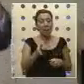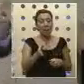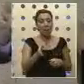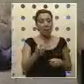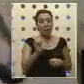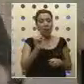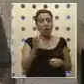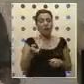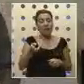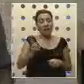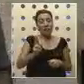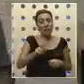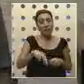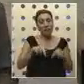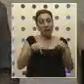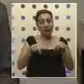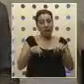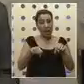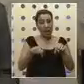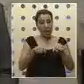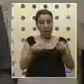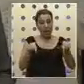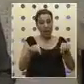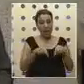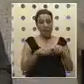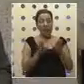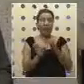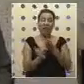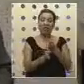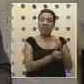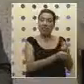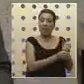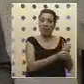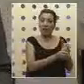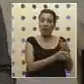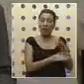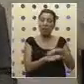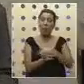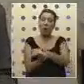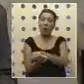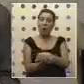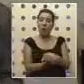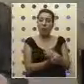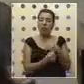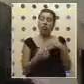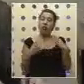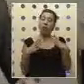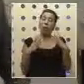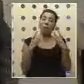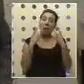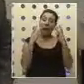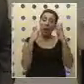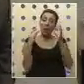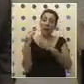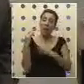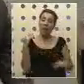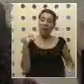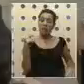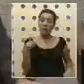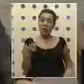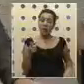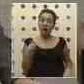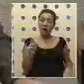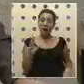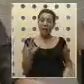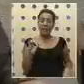no lo repita en sala. Y que haya descartado eso como oposición. Y me alegro de el diputado René Manuel